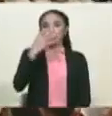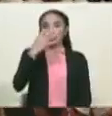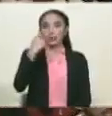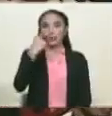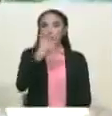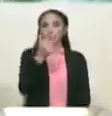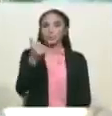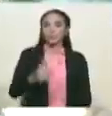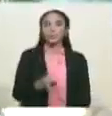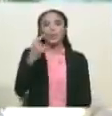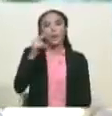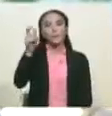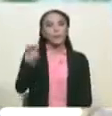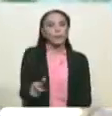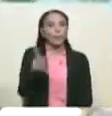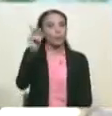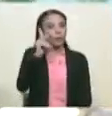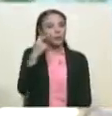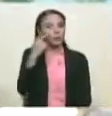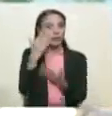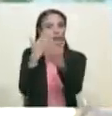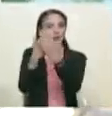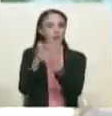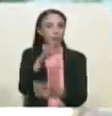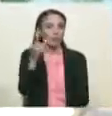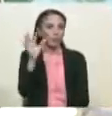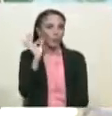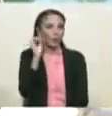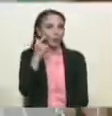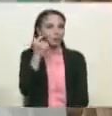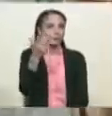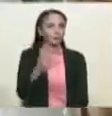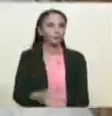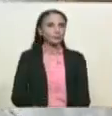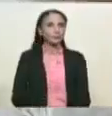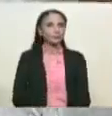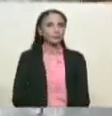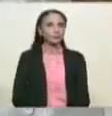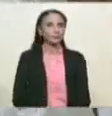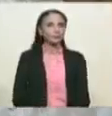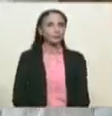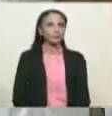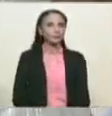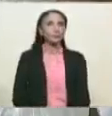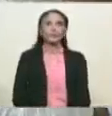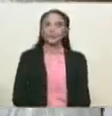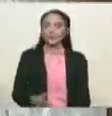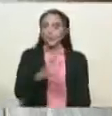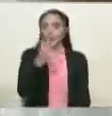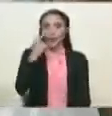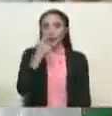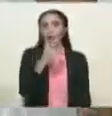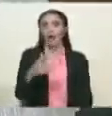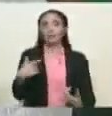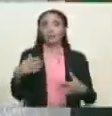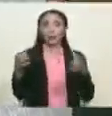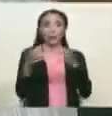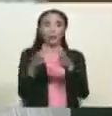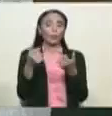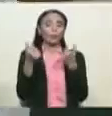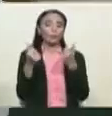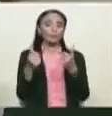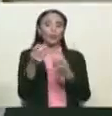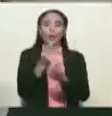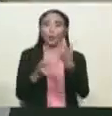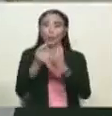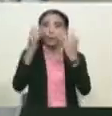Judy Valencia, aquí la tengo en todo el frente, Judy. Tarek, el Frente Francisco Miranda tiene tremendo equipo de economistas,